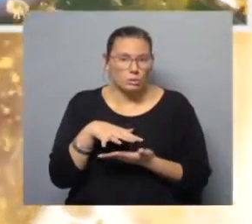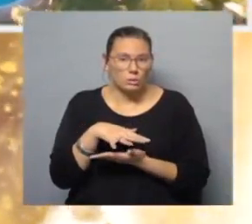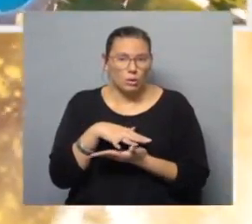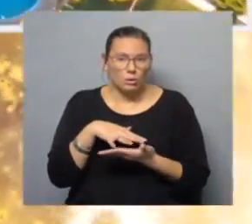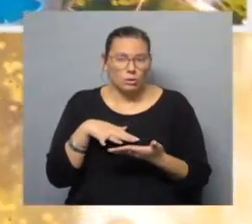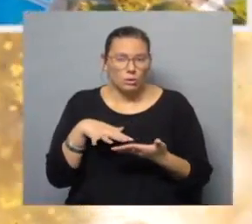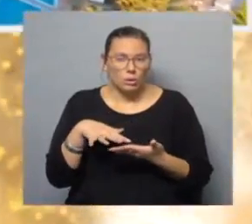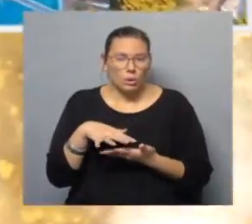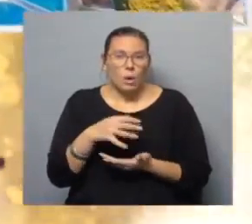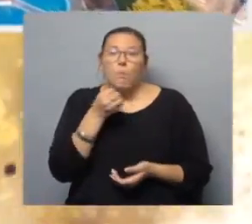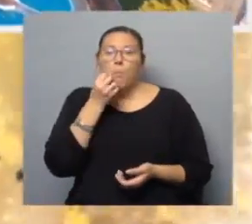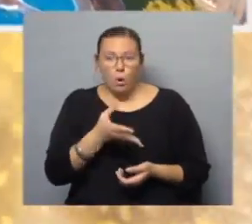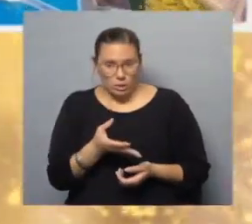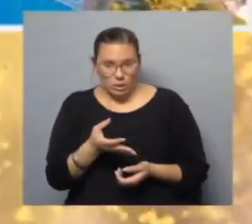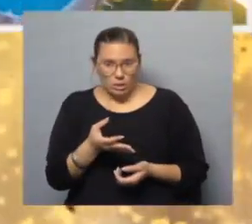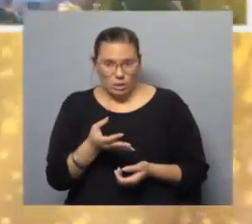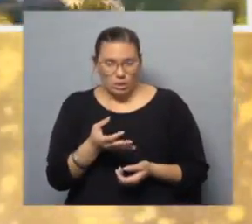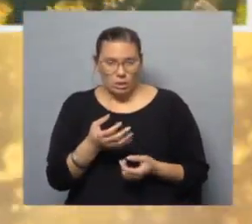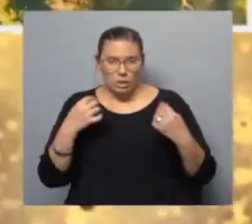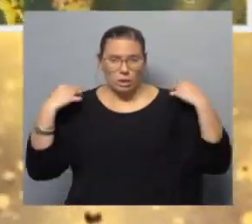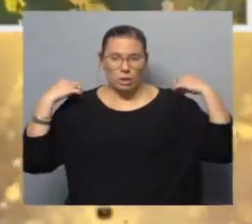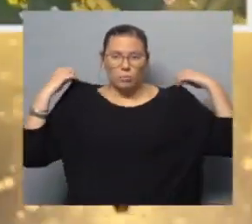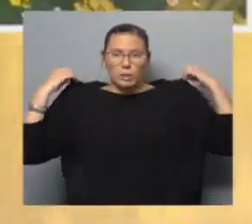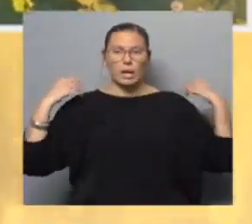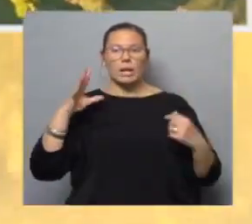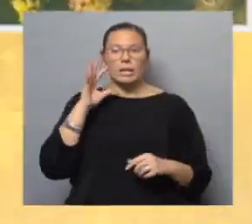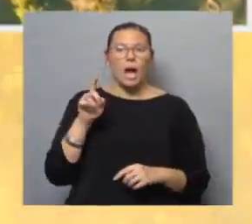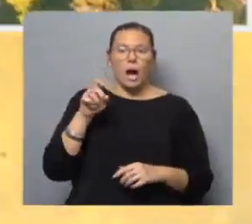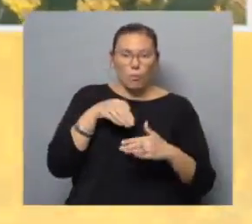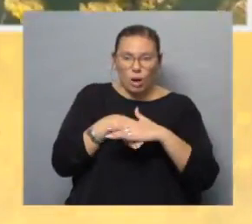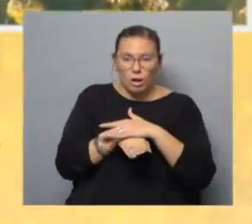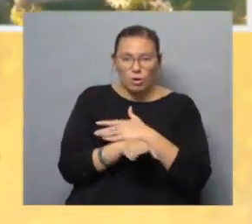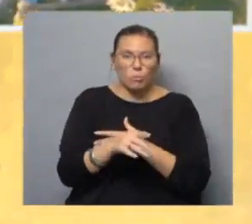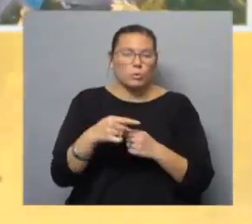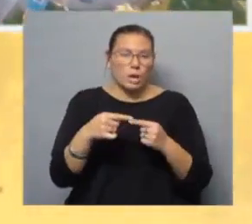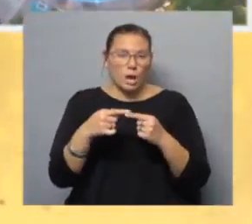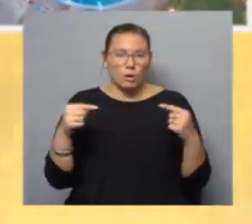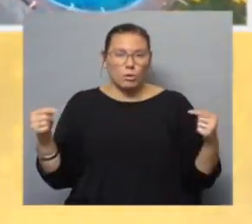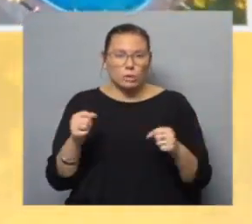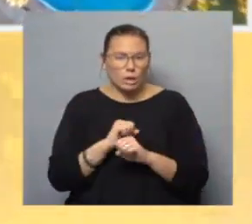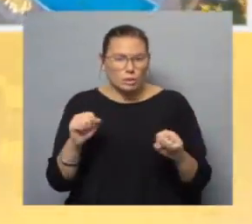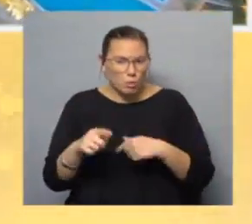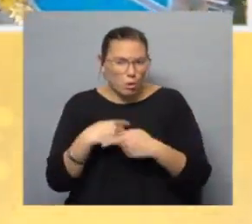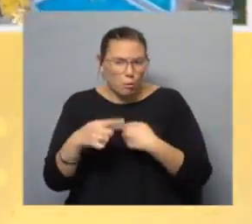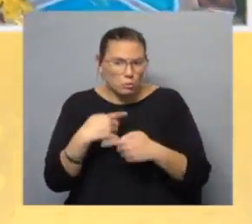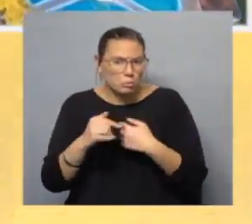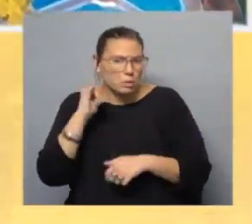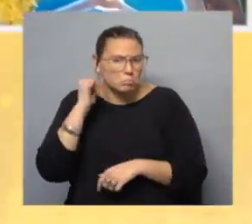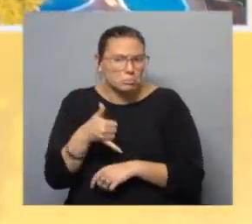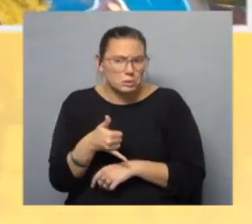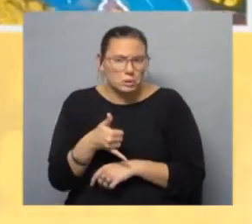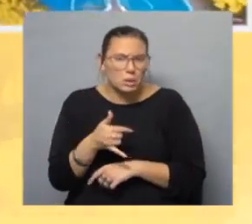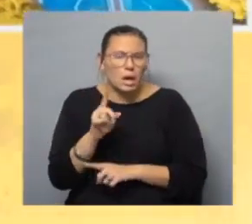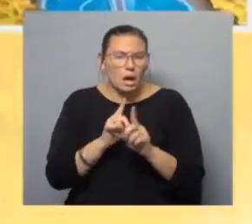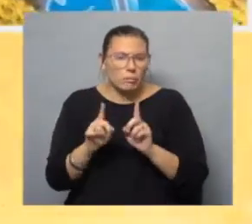totalmente favorable, digamos, para considerar al agua subterránea como un recurso explotable y en muchos